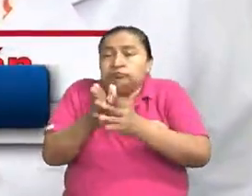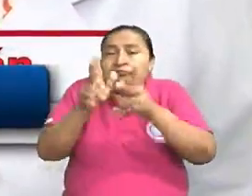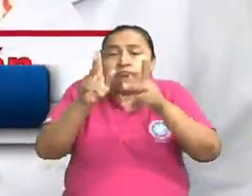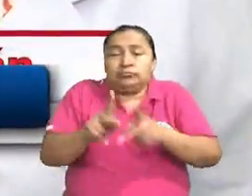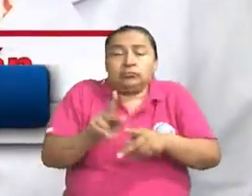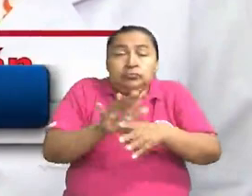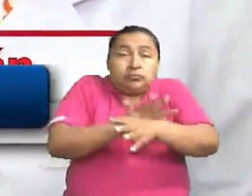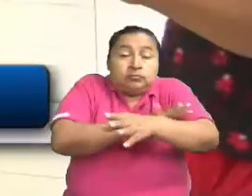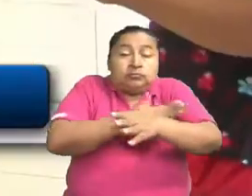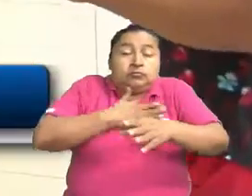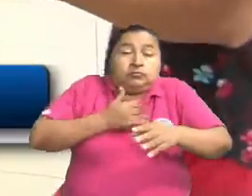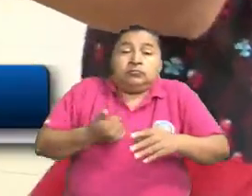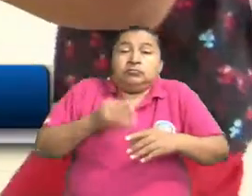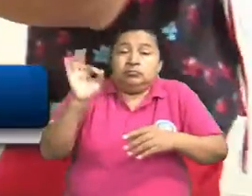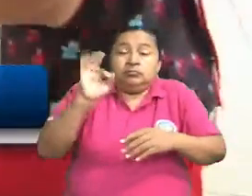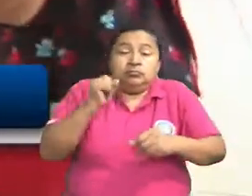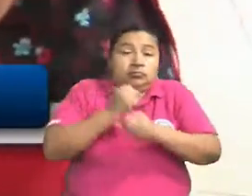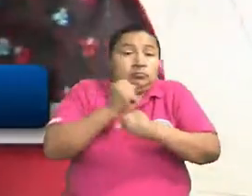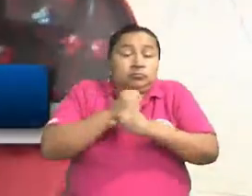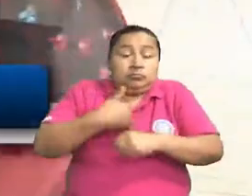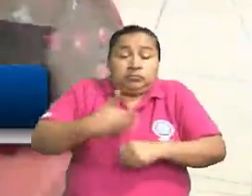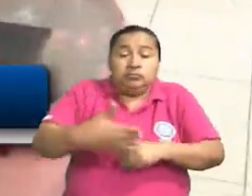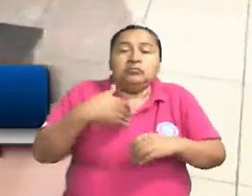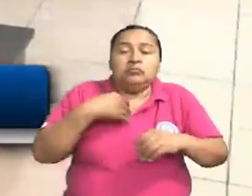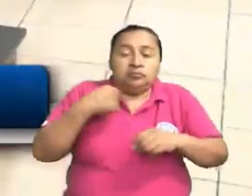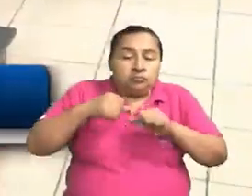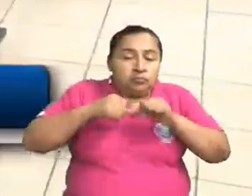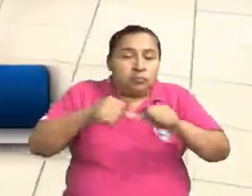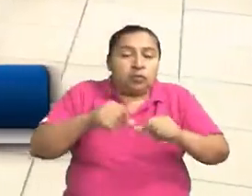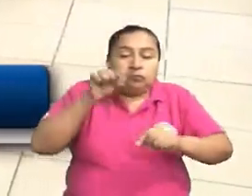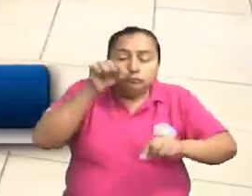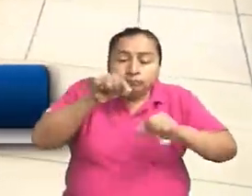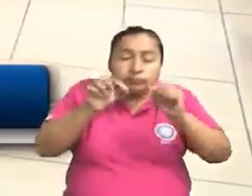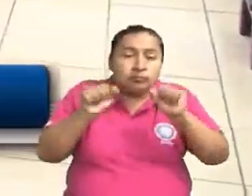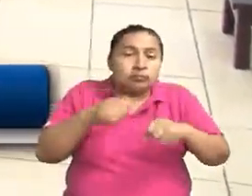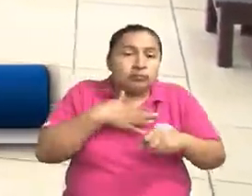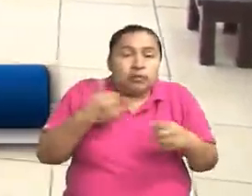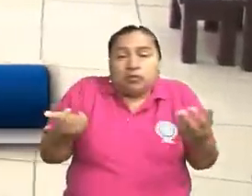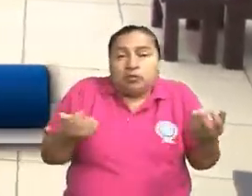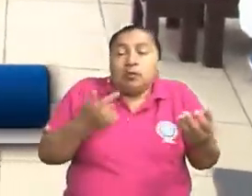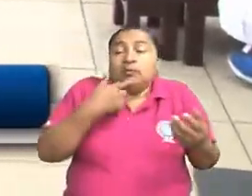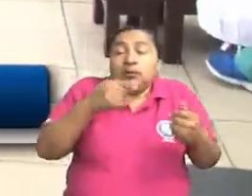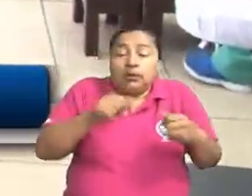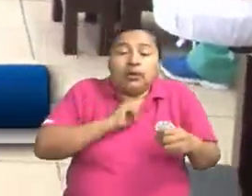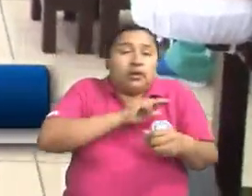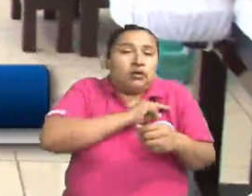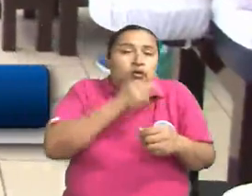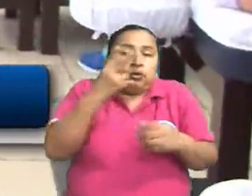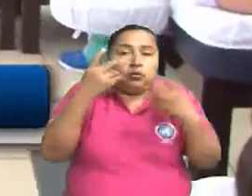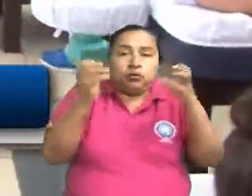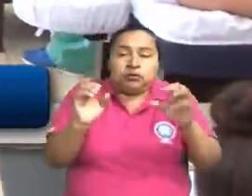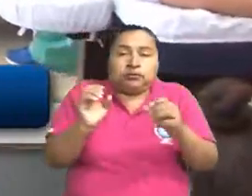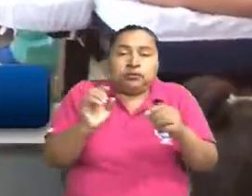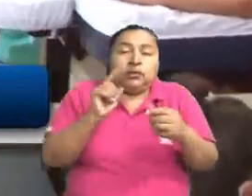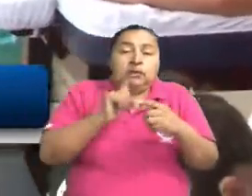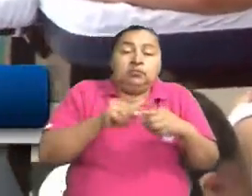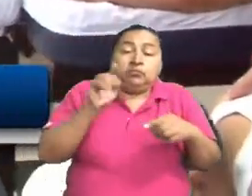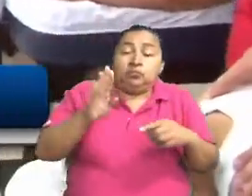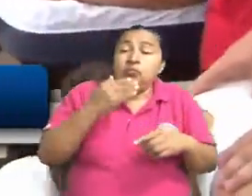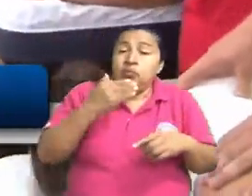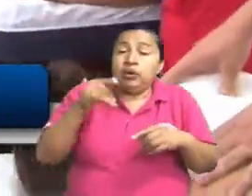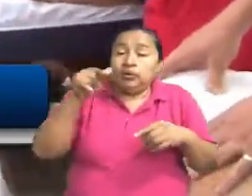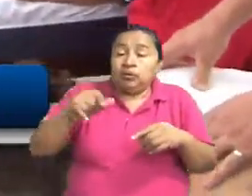sentís mayor beneficio con esta terapia, la acupuntura, te voy a seguir manejando acá, porque llegamos a dos cosas: bienestar tuyo,